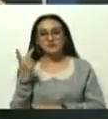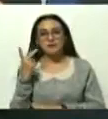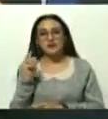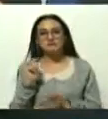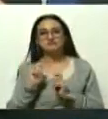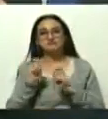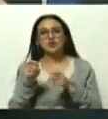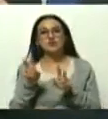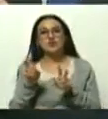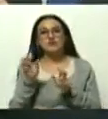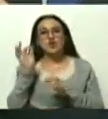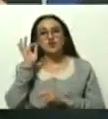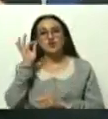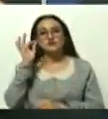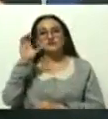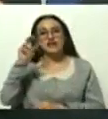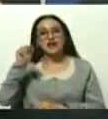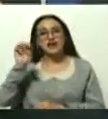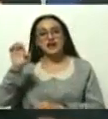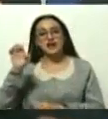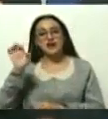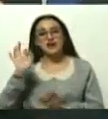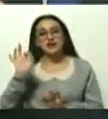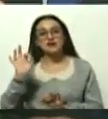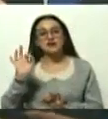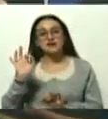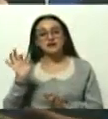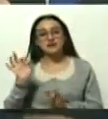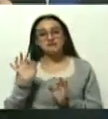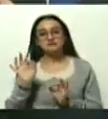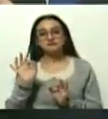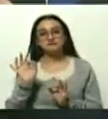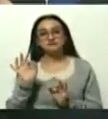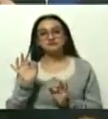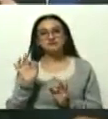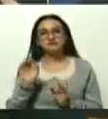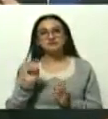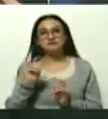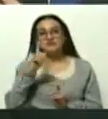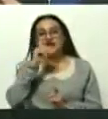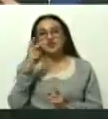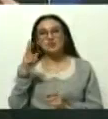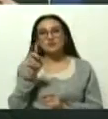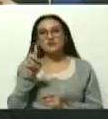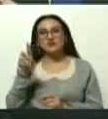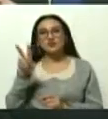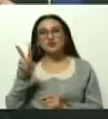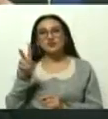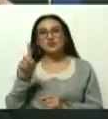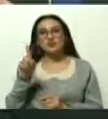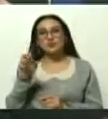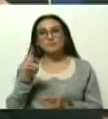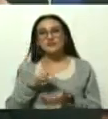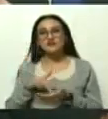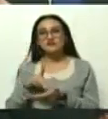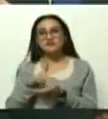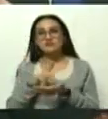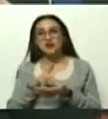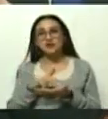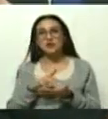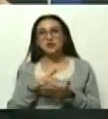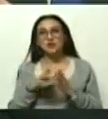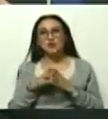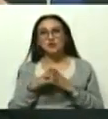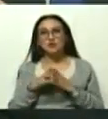designación de un nuevo Consejo Nacional Electoral que nos condujo a la elección del año 21, donde participaron todas y todos, participaron